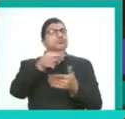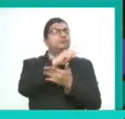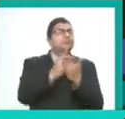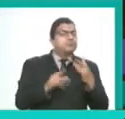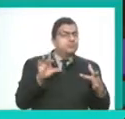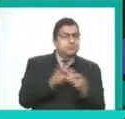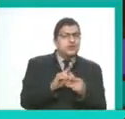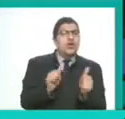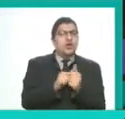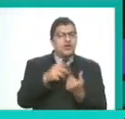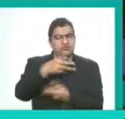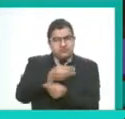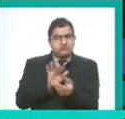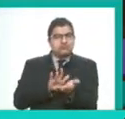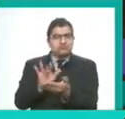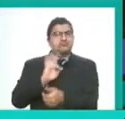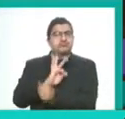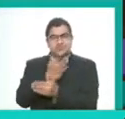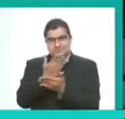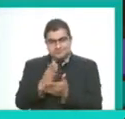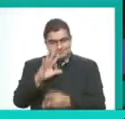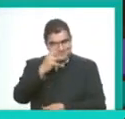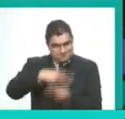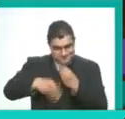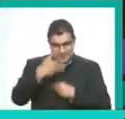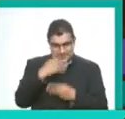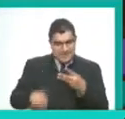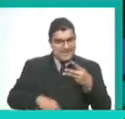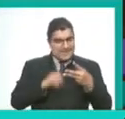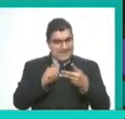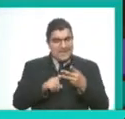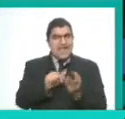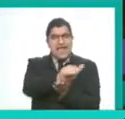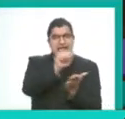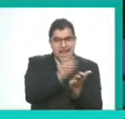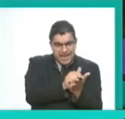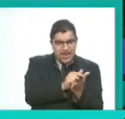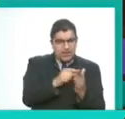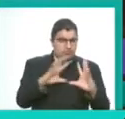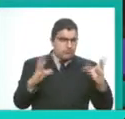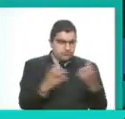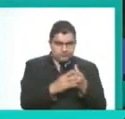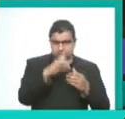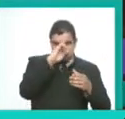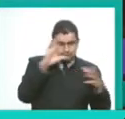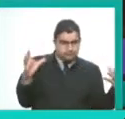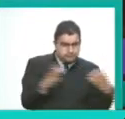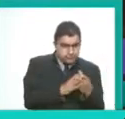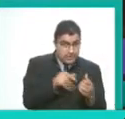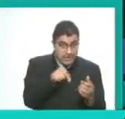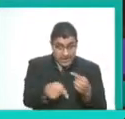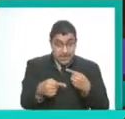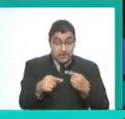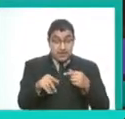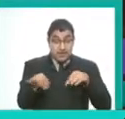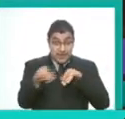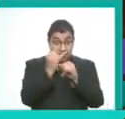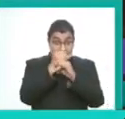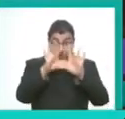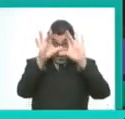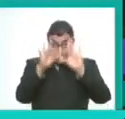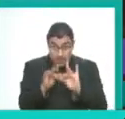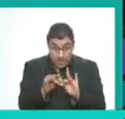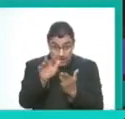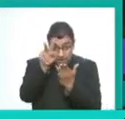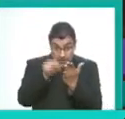sustentan este financiamiento y tercero las actas de comité y consejo en donde se aprobaron estos informes